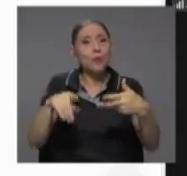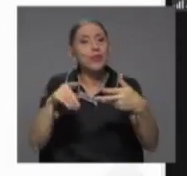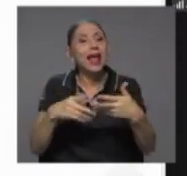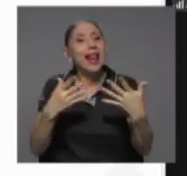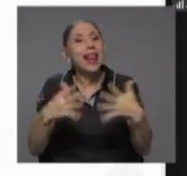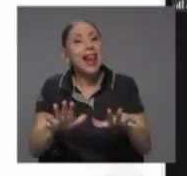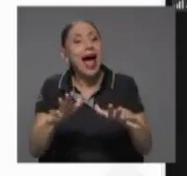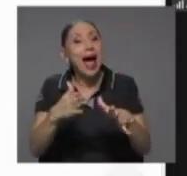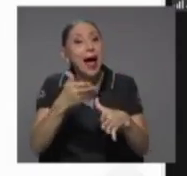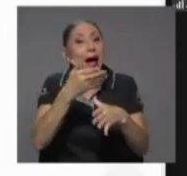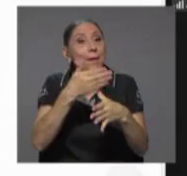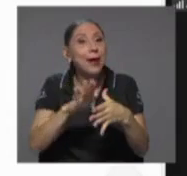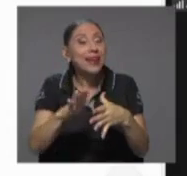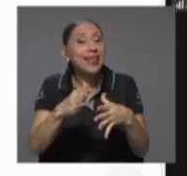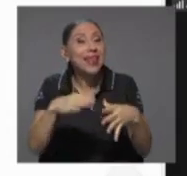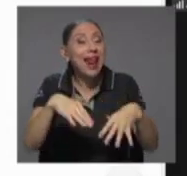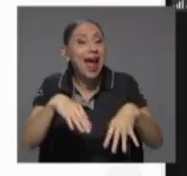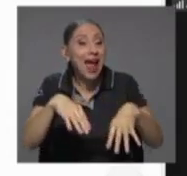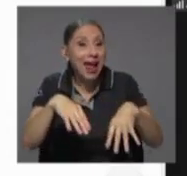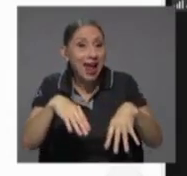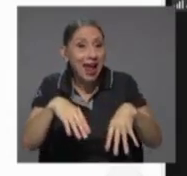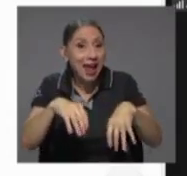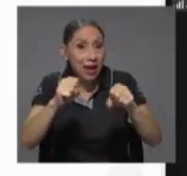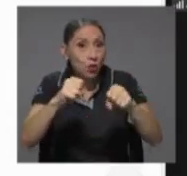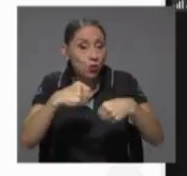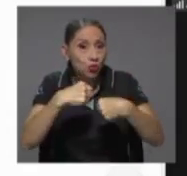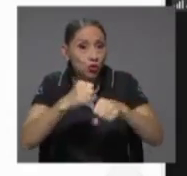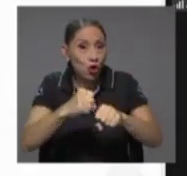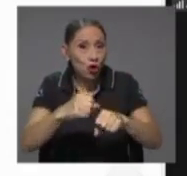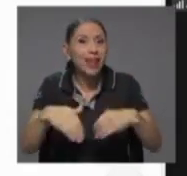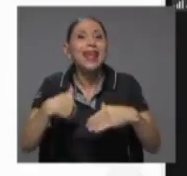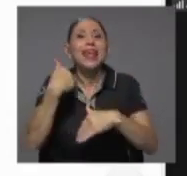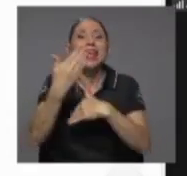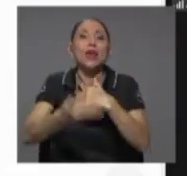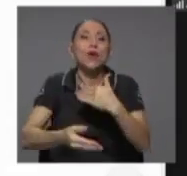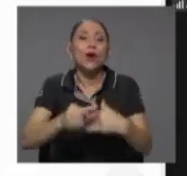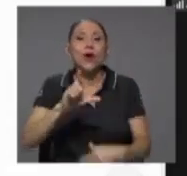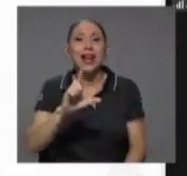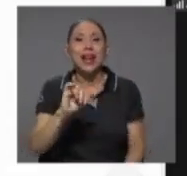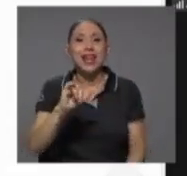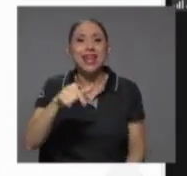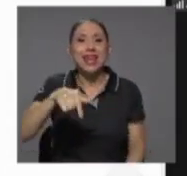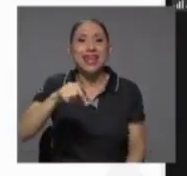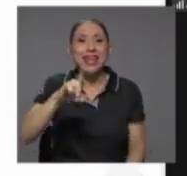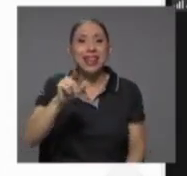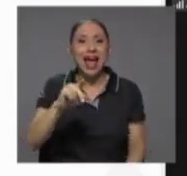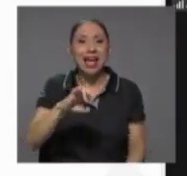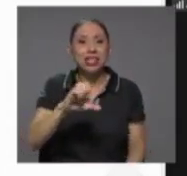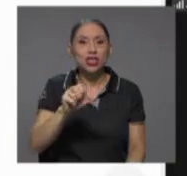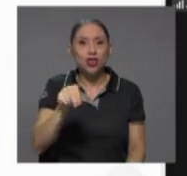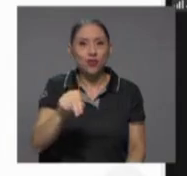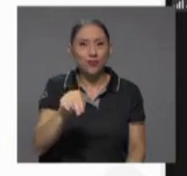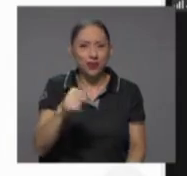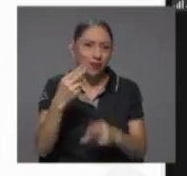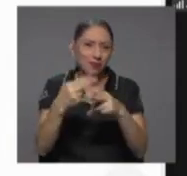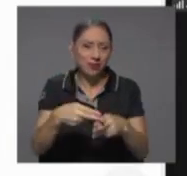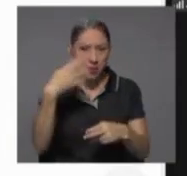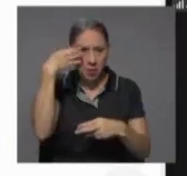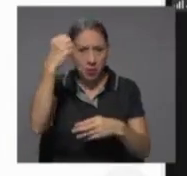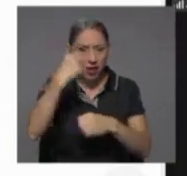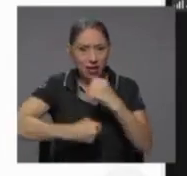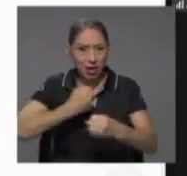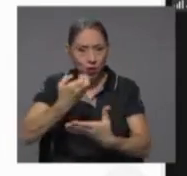la parte de lo que es la liquidación, que conocemos como la memoria del año económico. Ya aquí, para el año